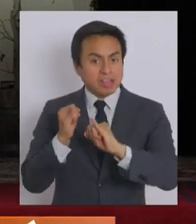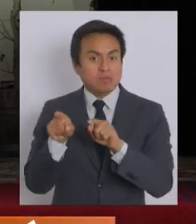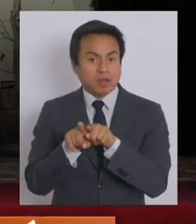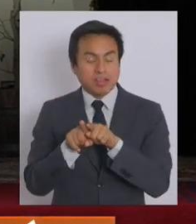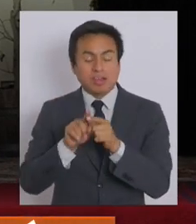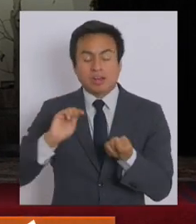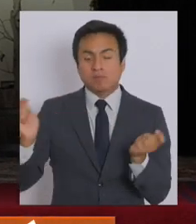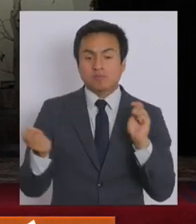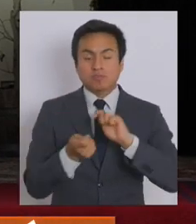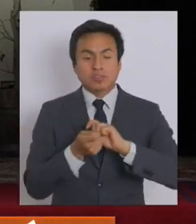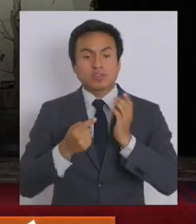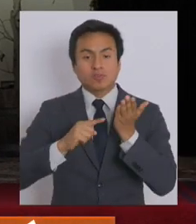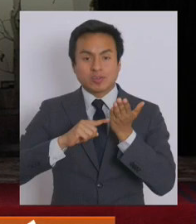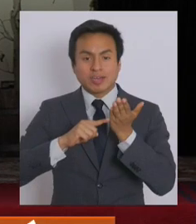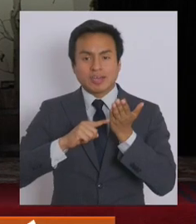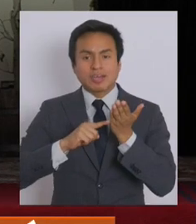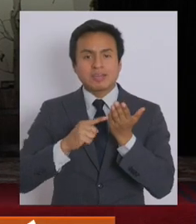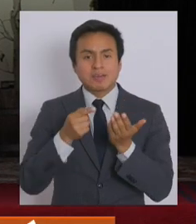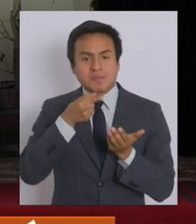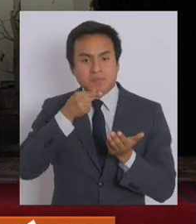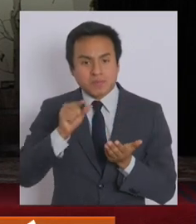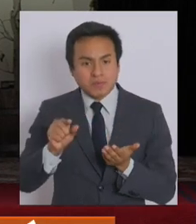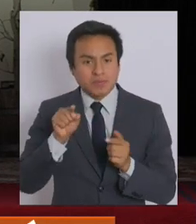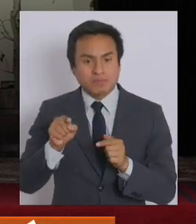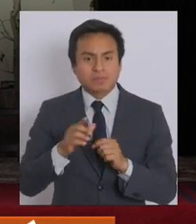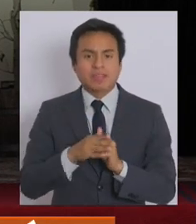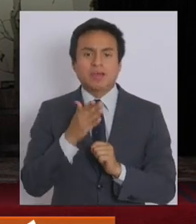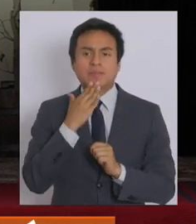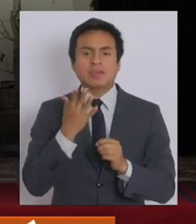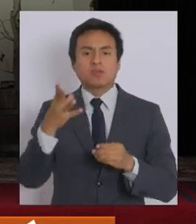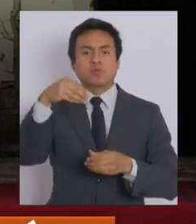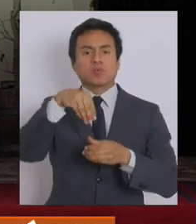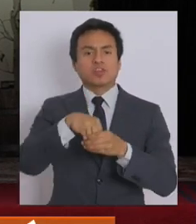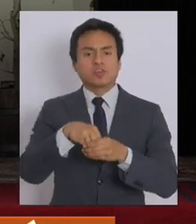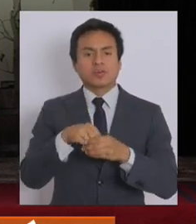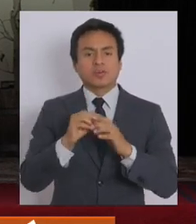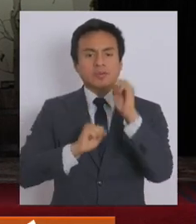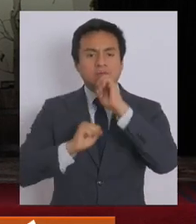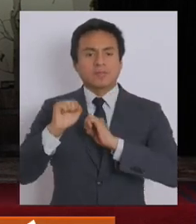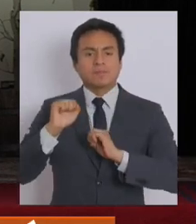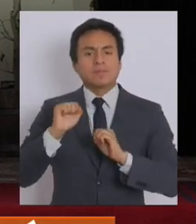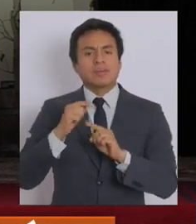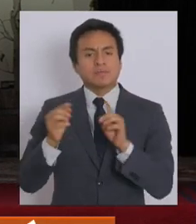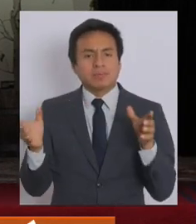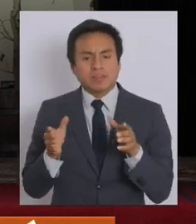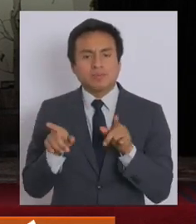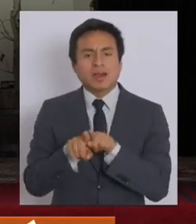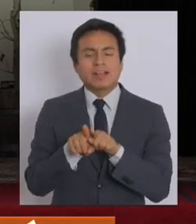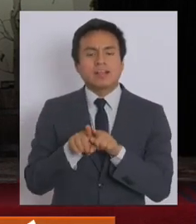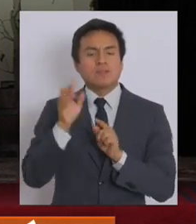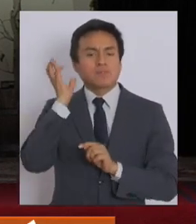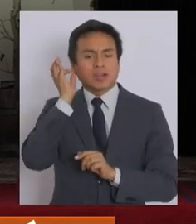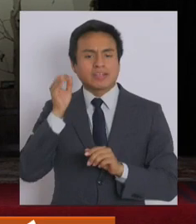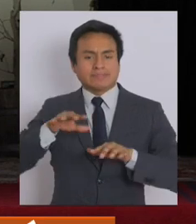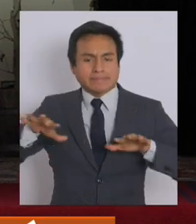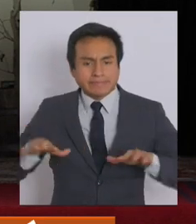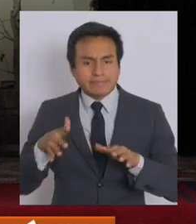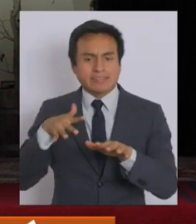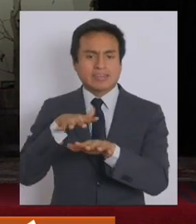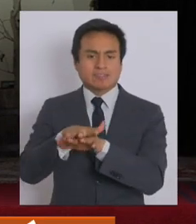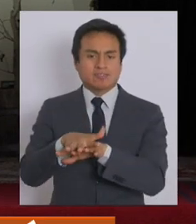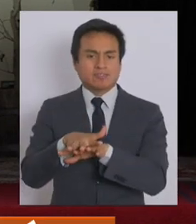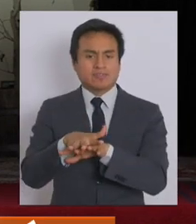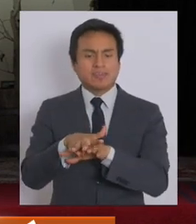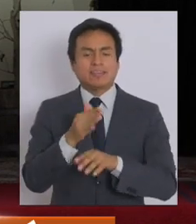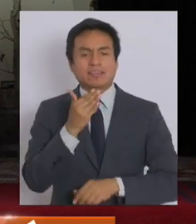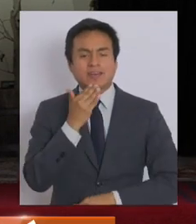revolución tecnológica que nos está esperando, la incorporación plena de las pymes y de las mujeres al esfuerzo de integración,